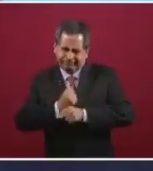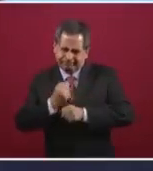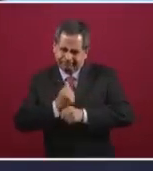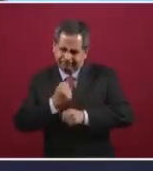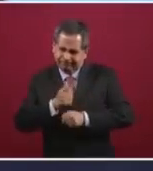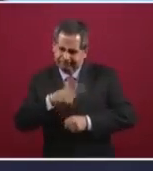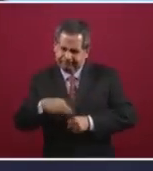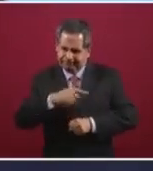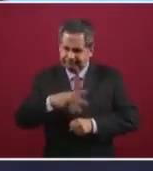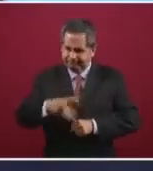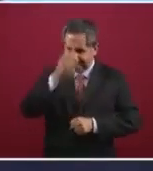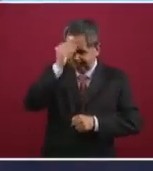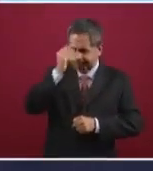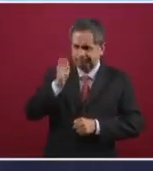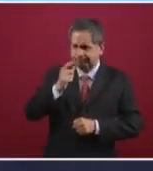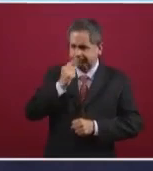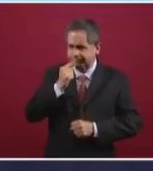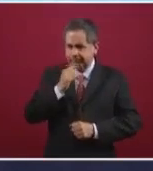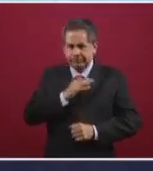de nuevos elementos,